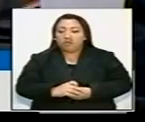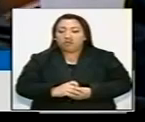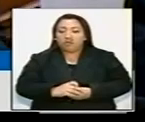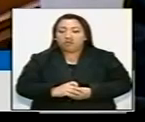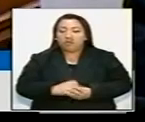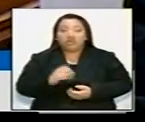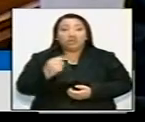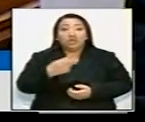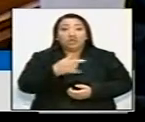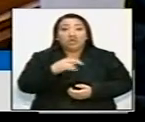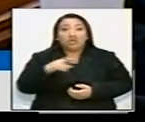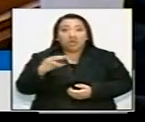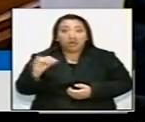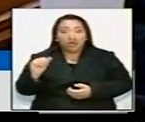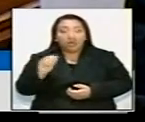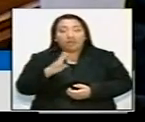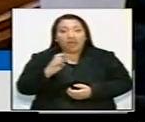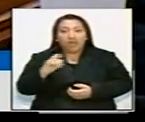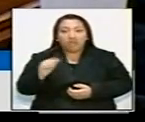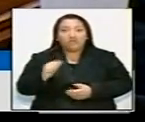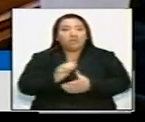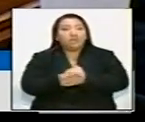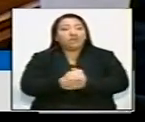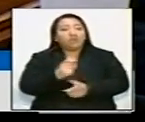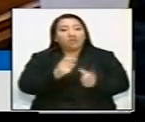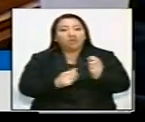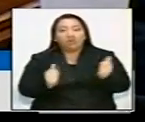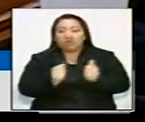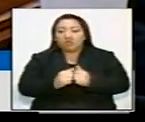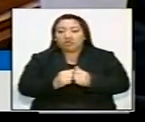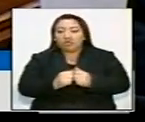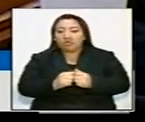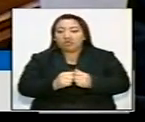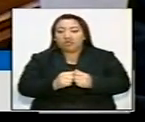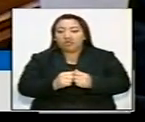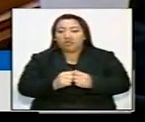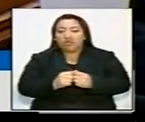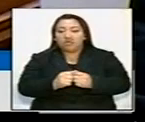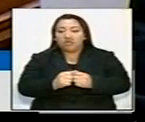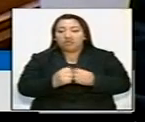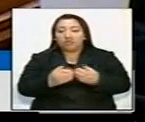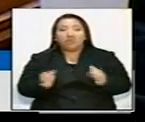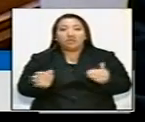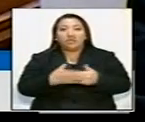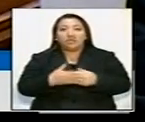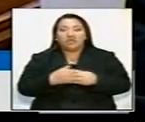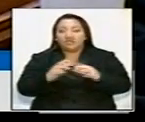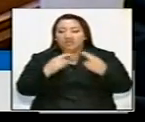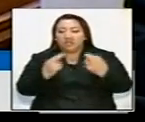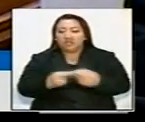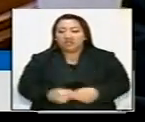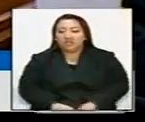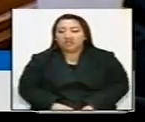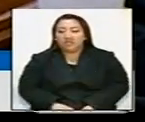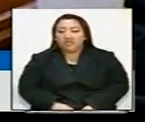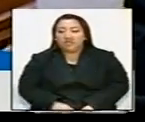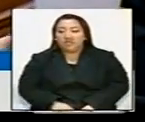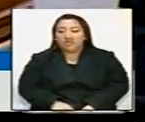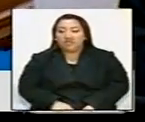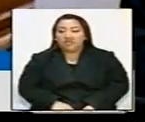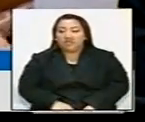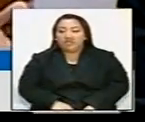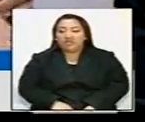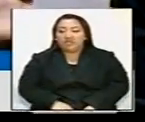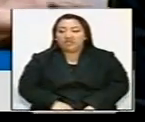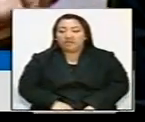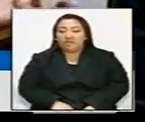Banks, de la señora embajadora y los amigos que nos acompañan. Por lo tanto, doy por clausurado este